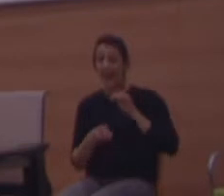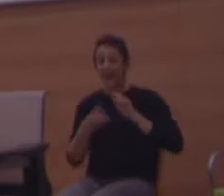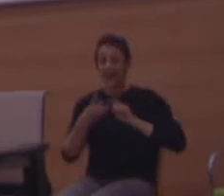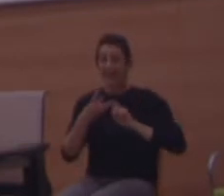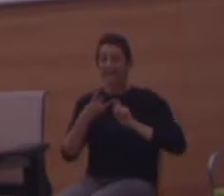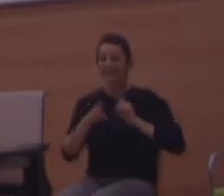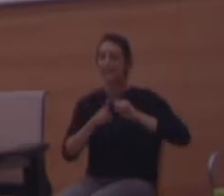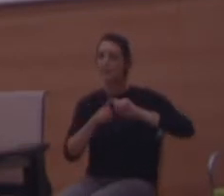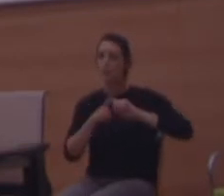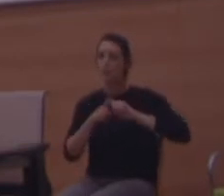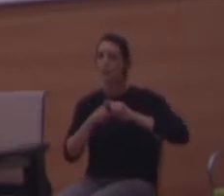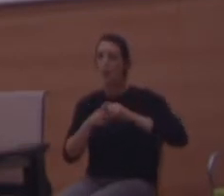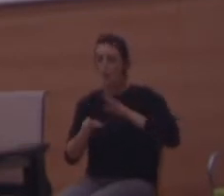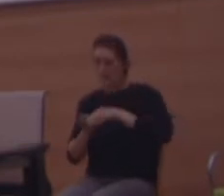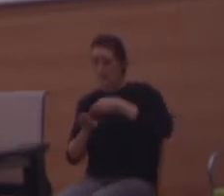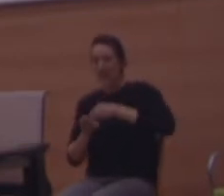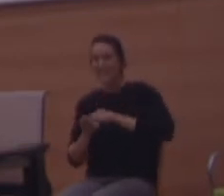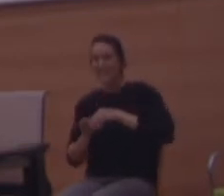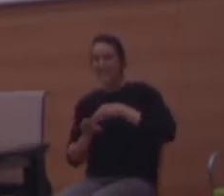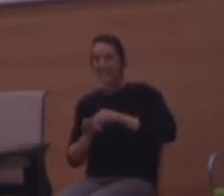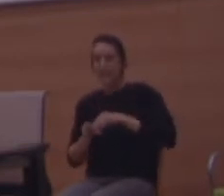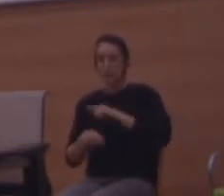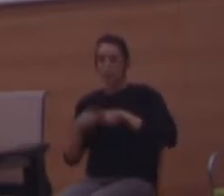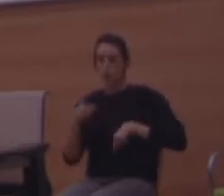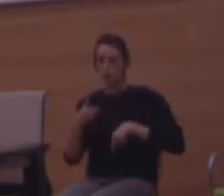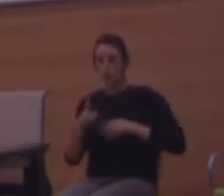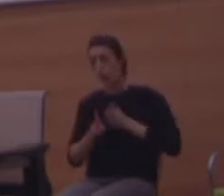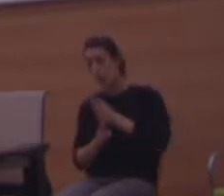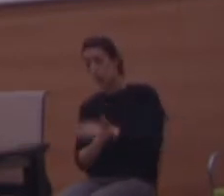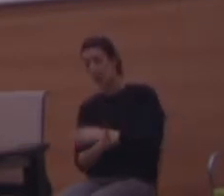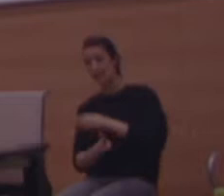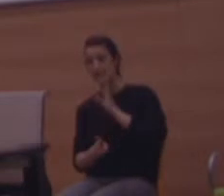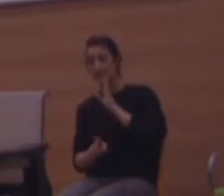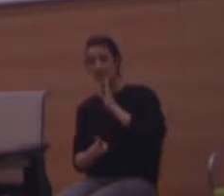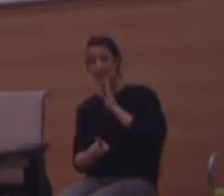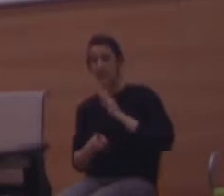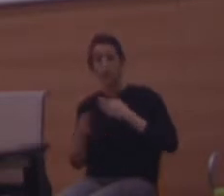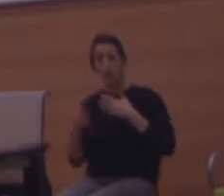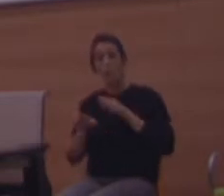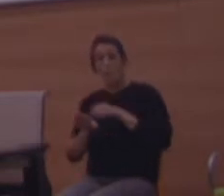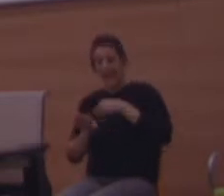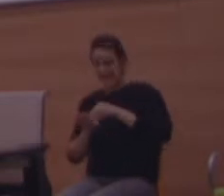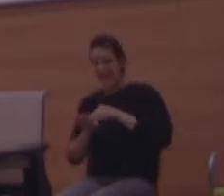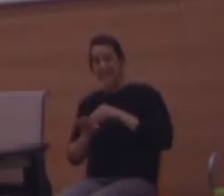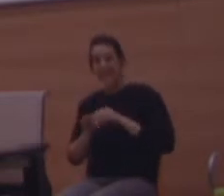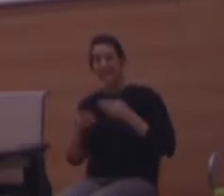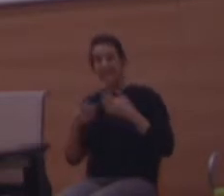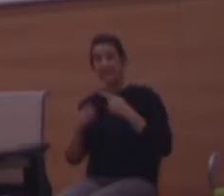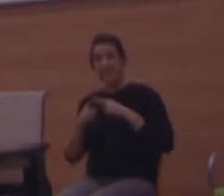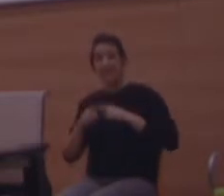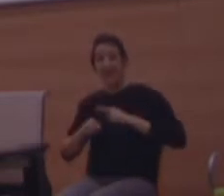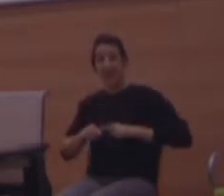de masillas, como las primeras que os había comentado. Son dos tipos de masillas diferentes que, mezcladas en igual